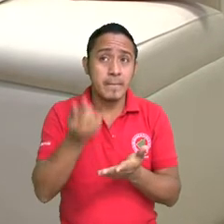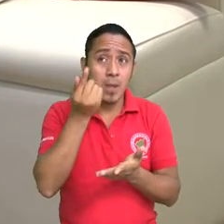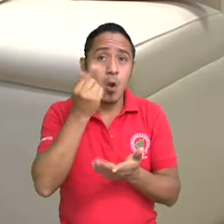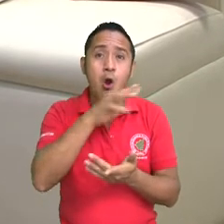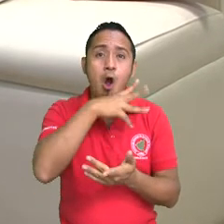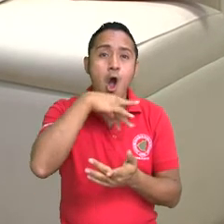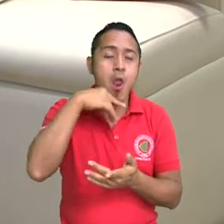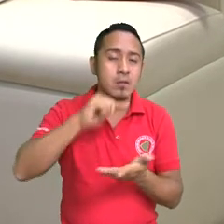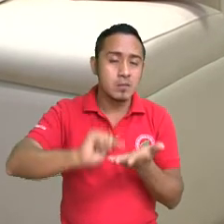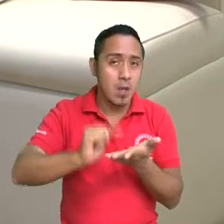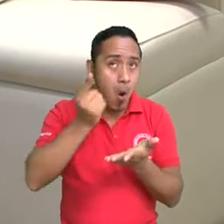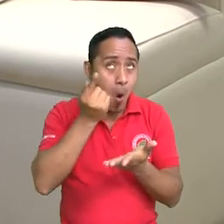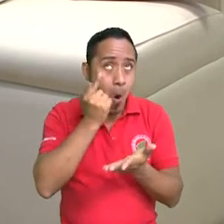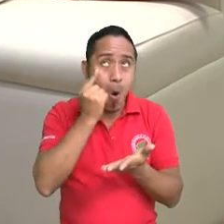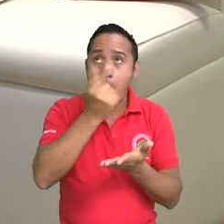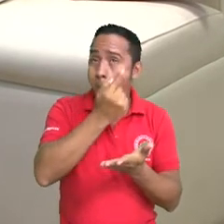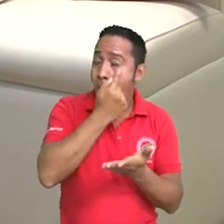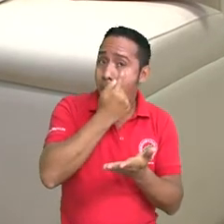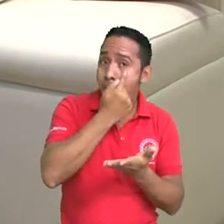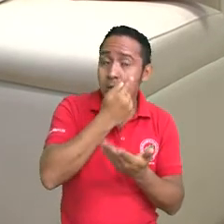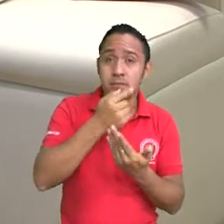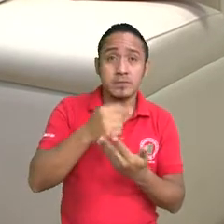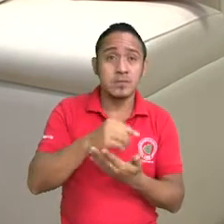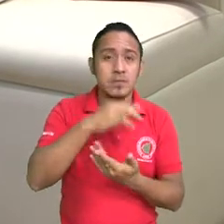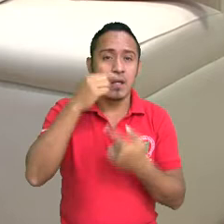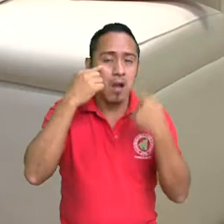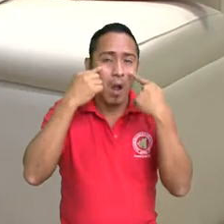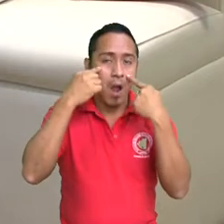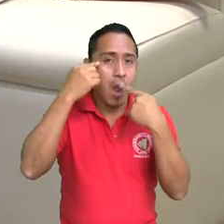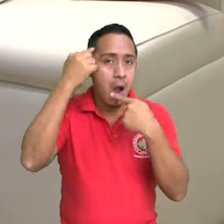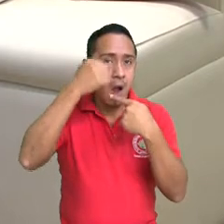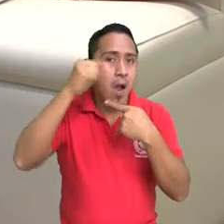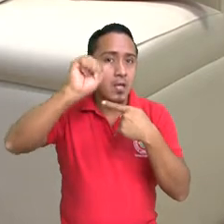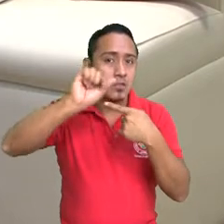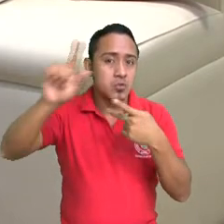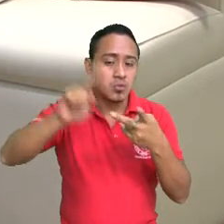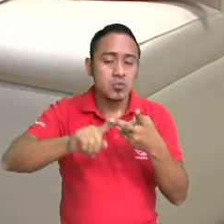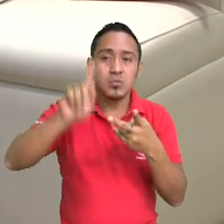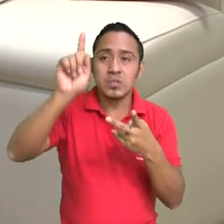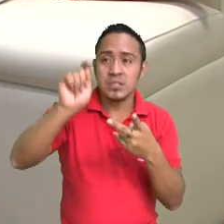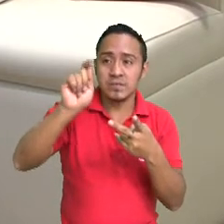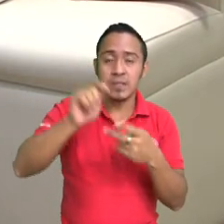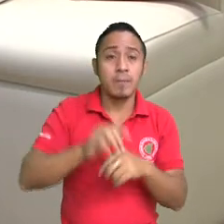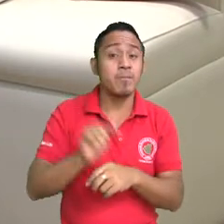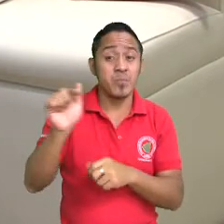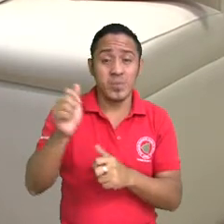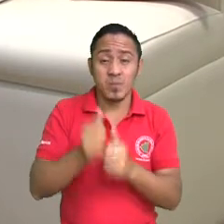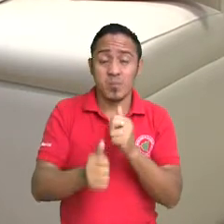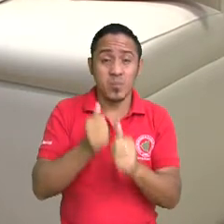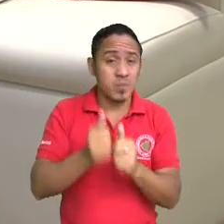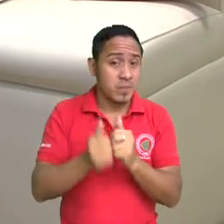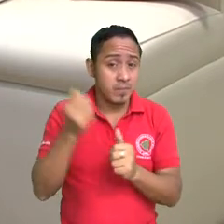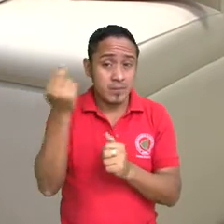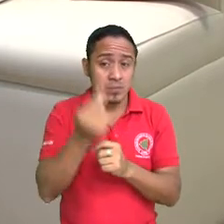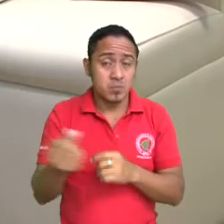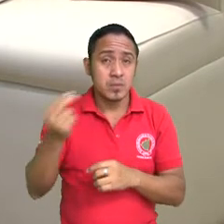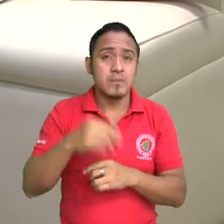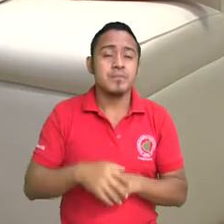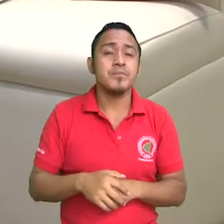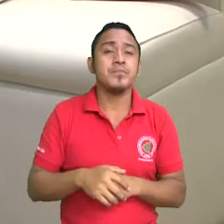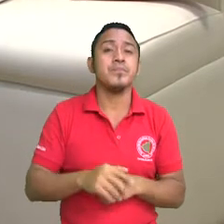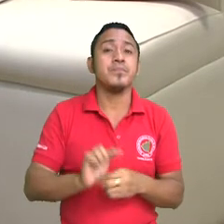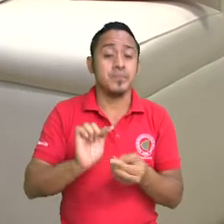de color, la parte de color del ojo que la queremos tener azul, la queremos tener café. Entonces, es un abuso de su uso. Realmente, el